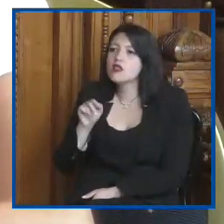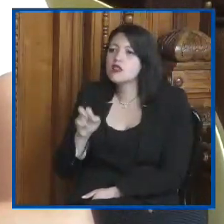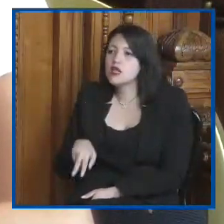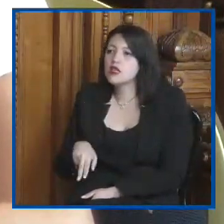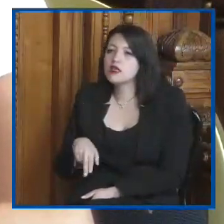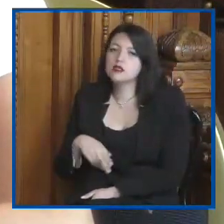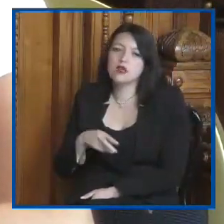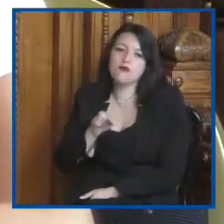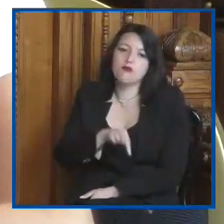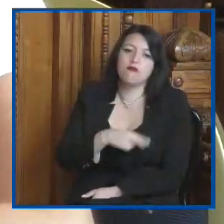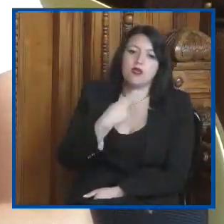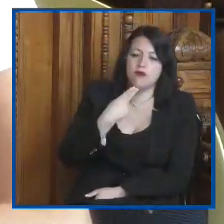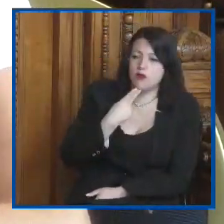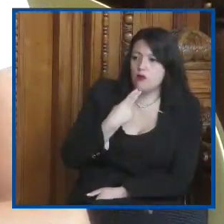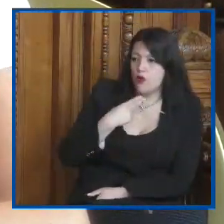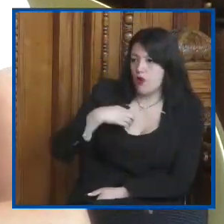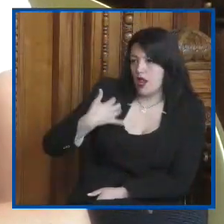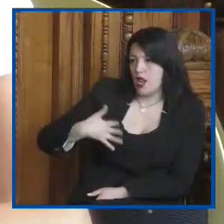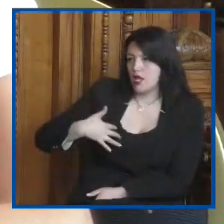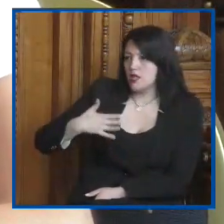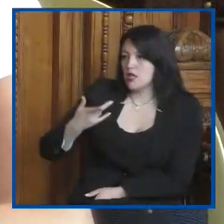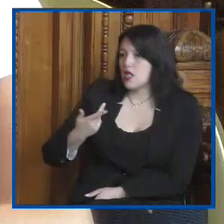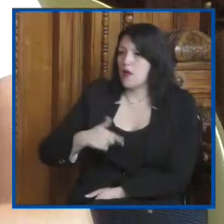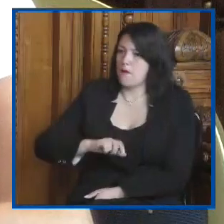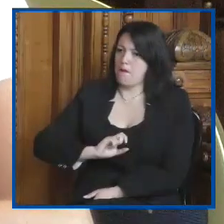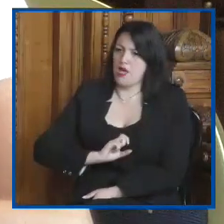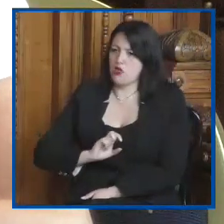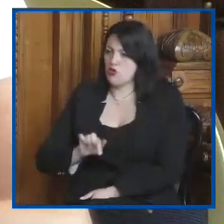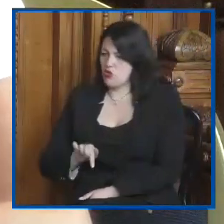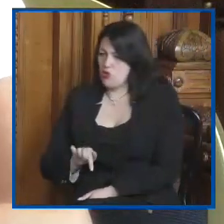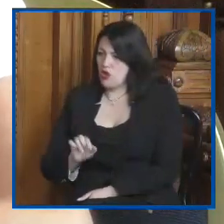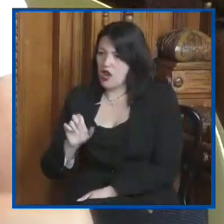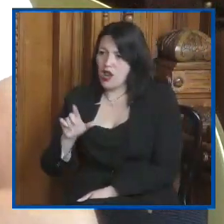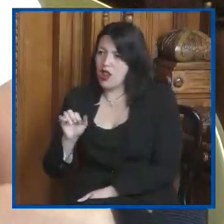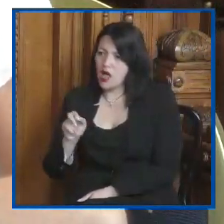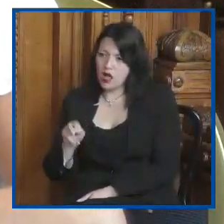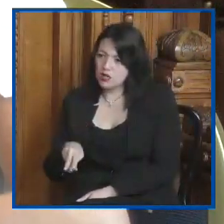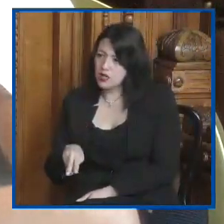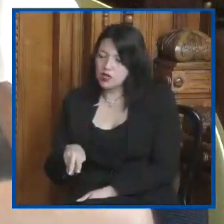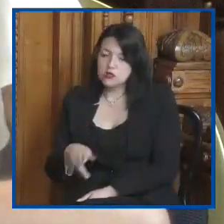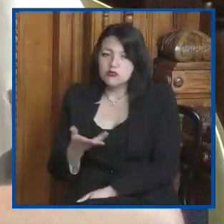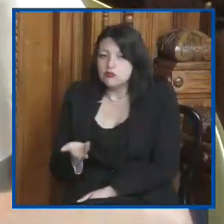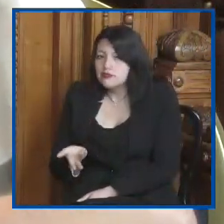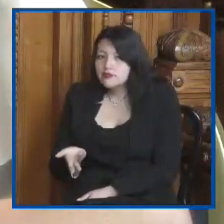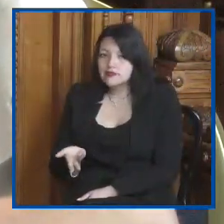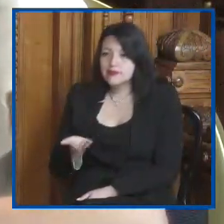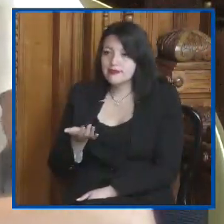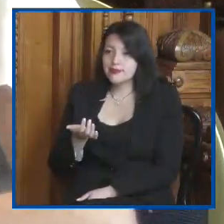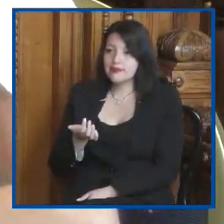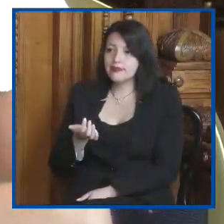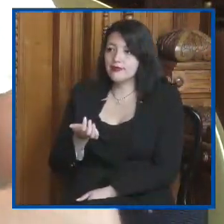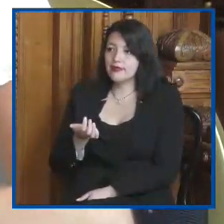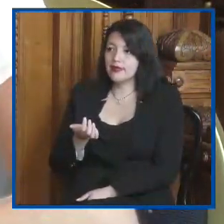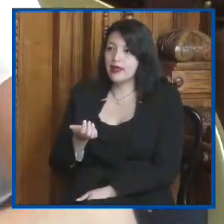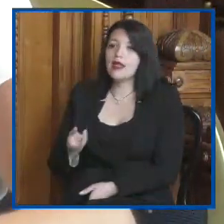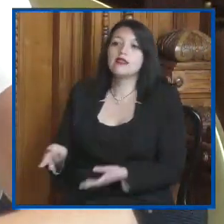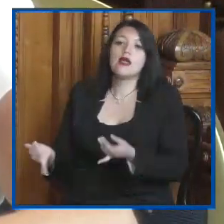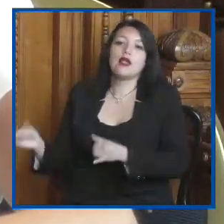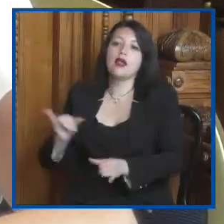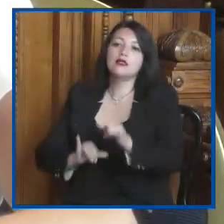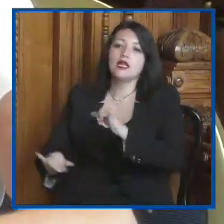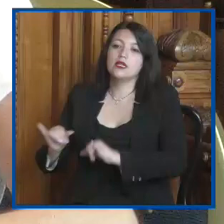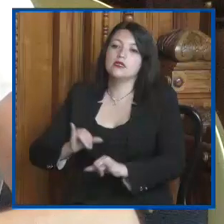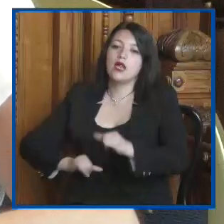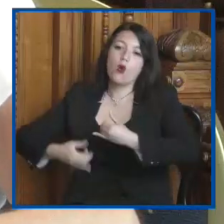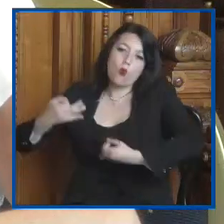Argentina? Hablamos español, no latín, porque el latín esté intrincado en la ciencia